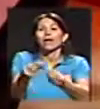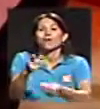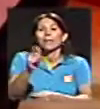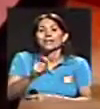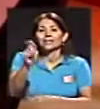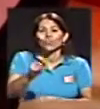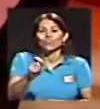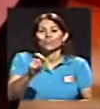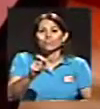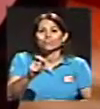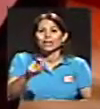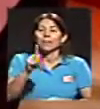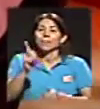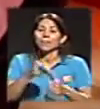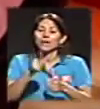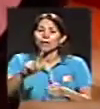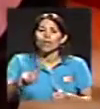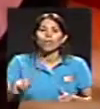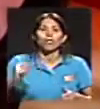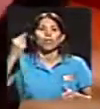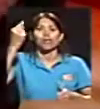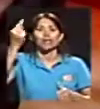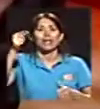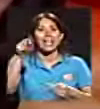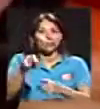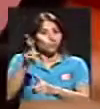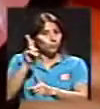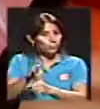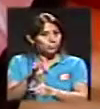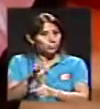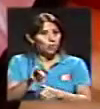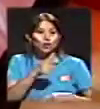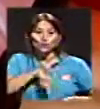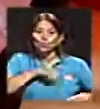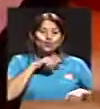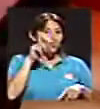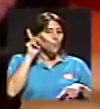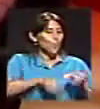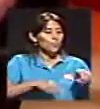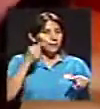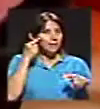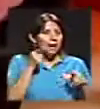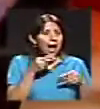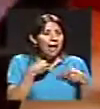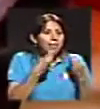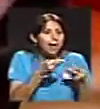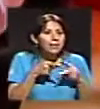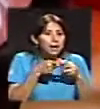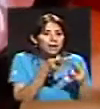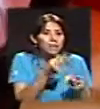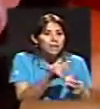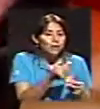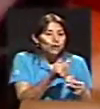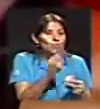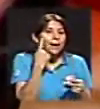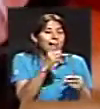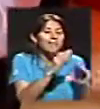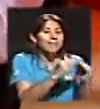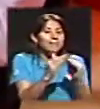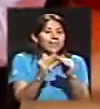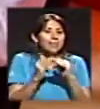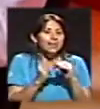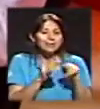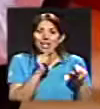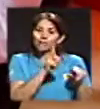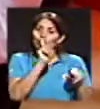estar pensando en dar créditos subsidiados para vivienda, pues eso son otras políticas públicas que tienen que ser atacadas con otras medidas